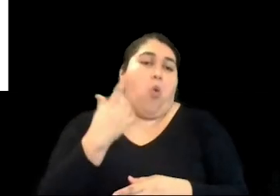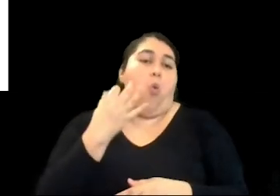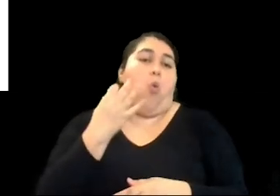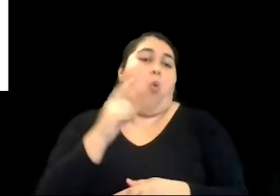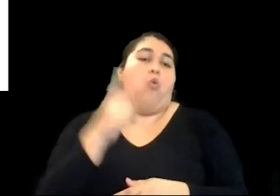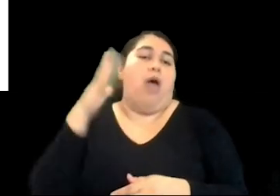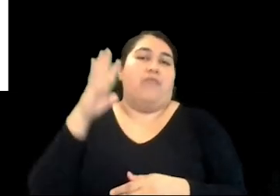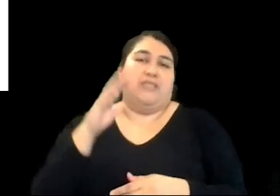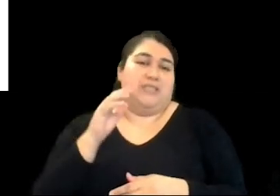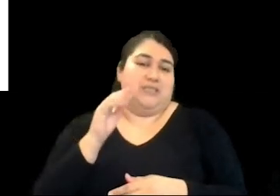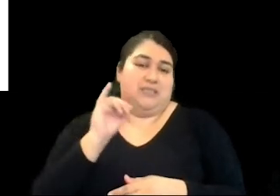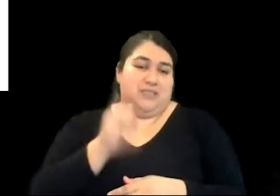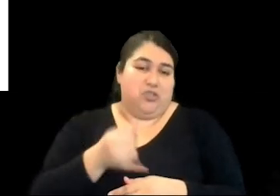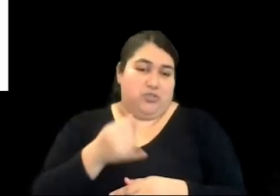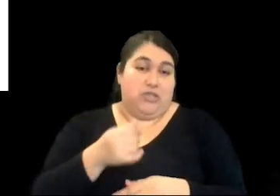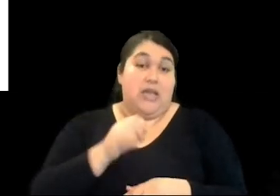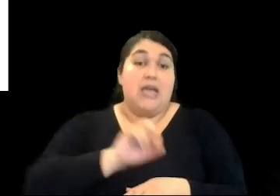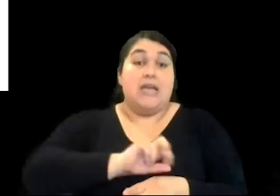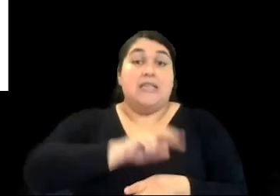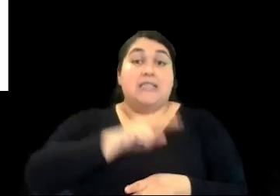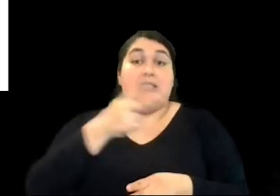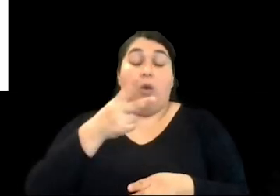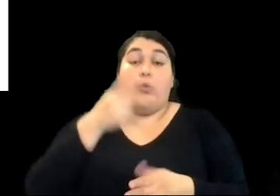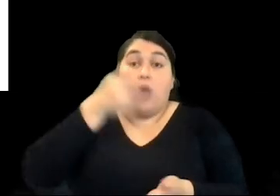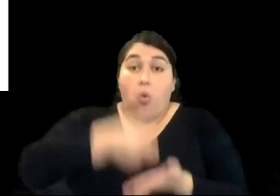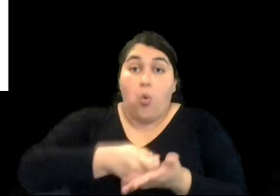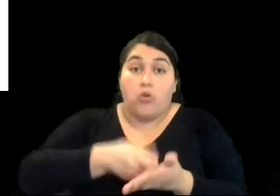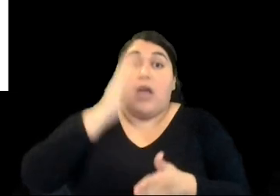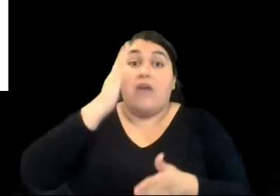a partir del vencimiento de la segunda cuota.